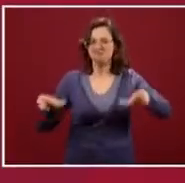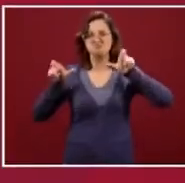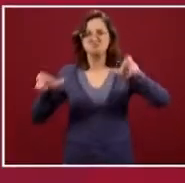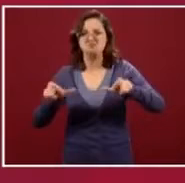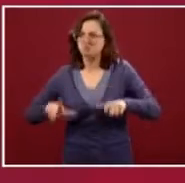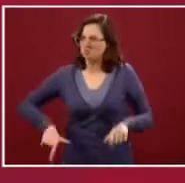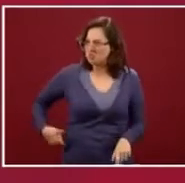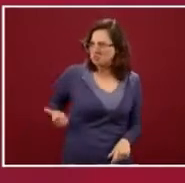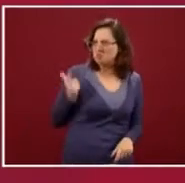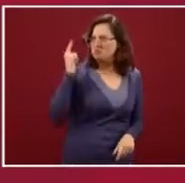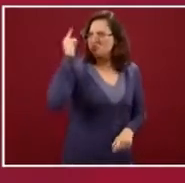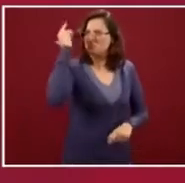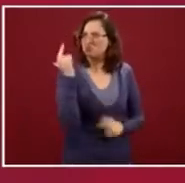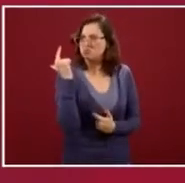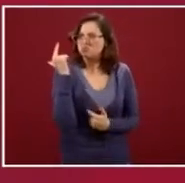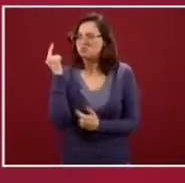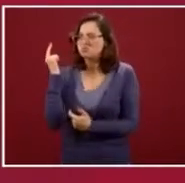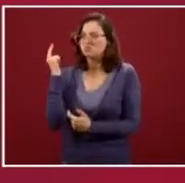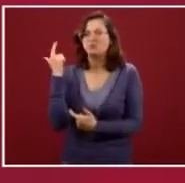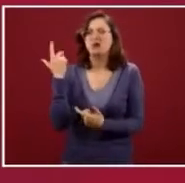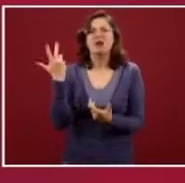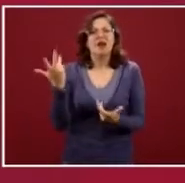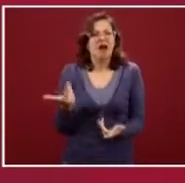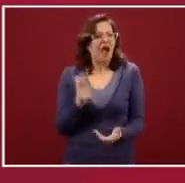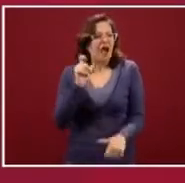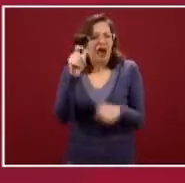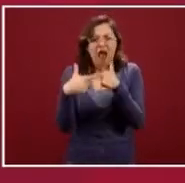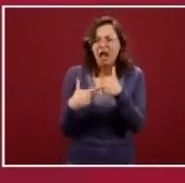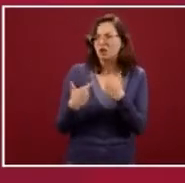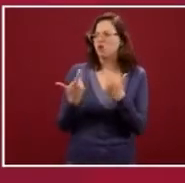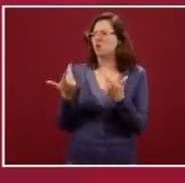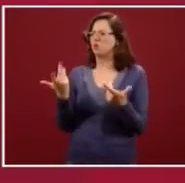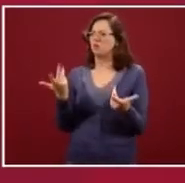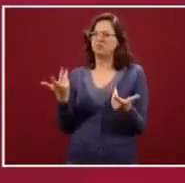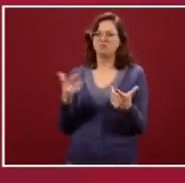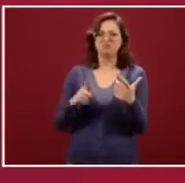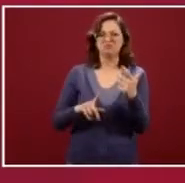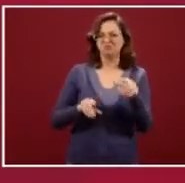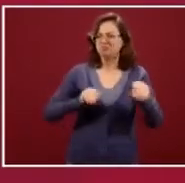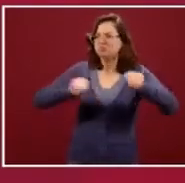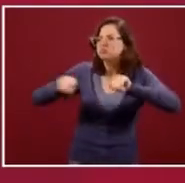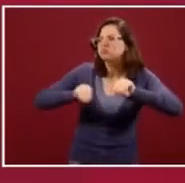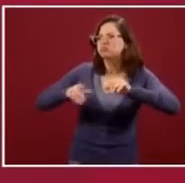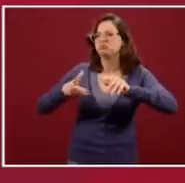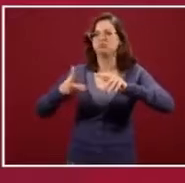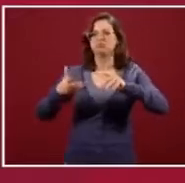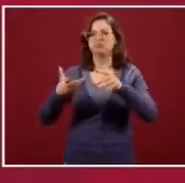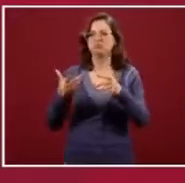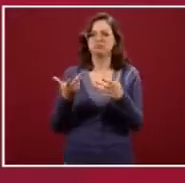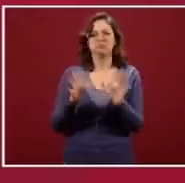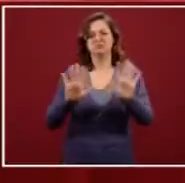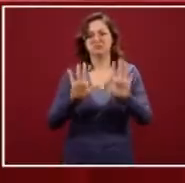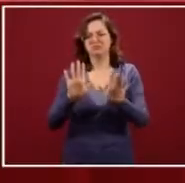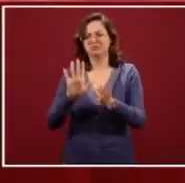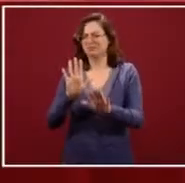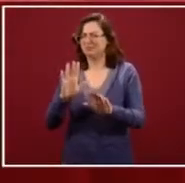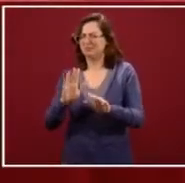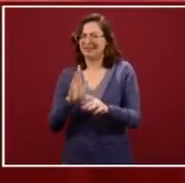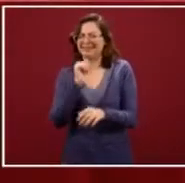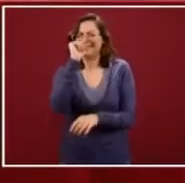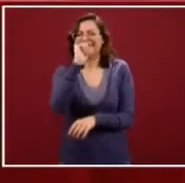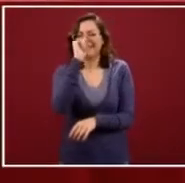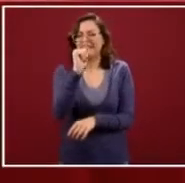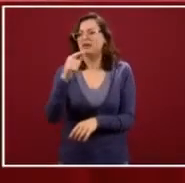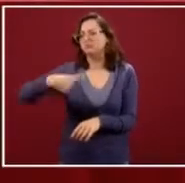armas para mitigar o manejar un problema de carácter sanitario, pero sí es